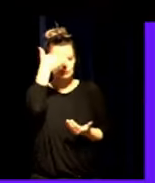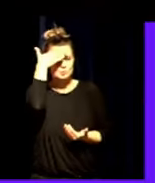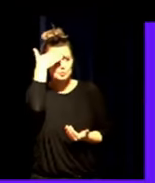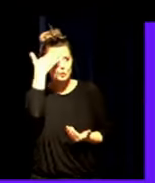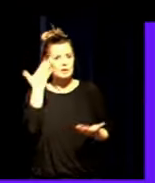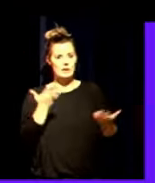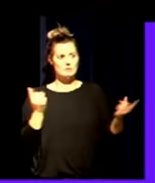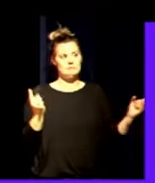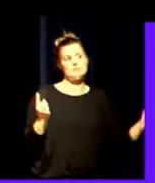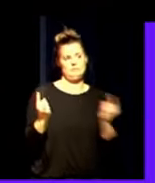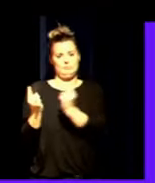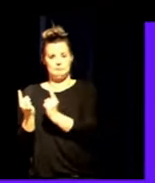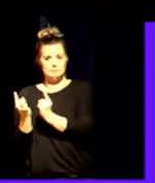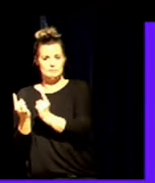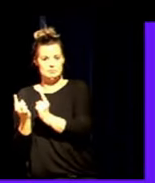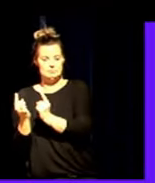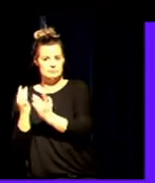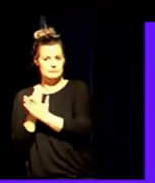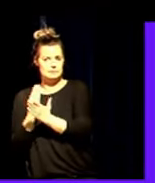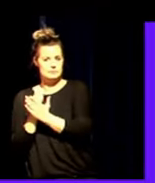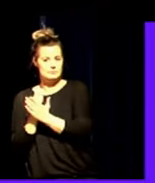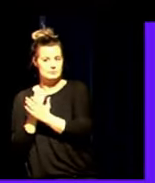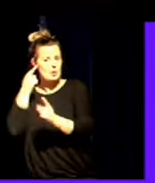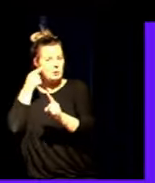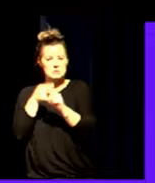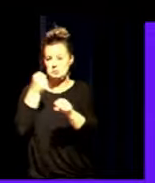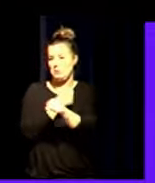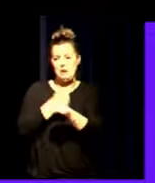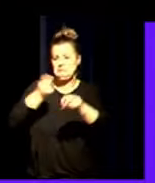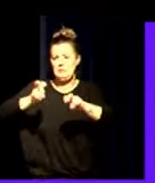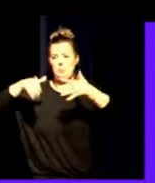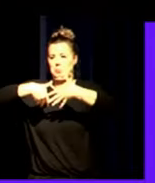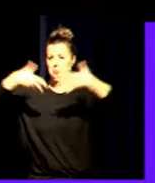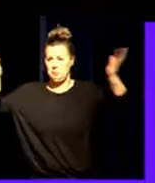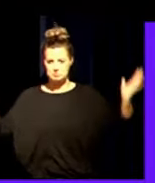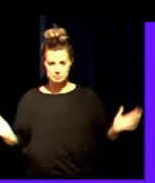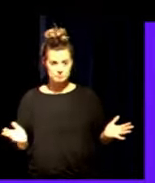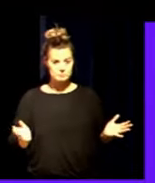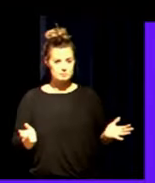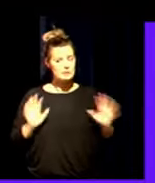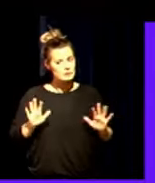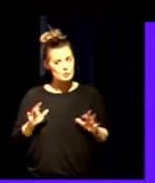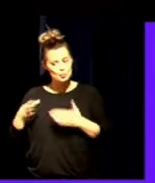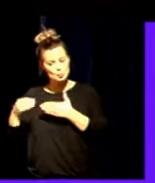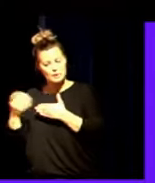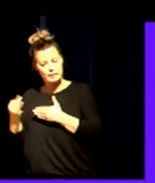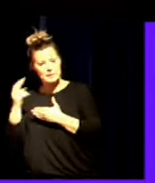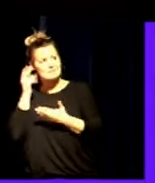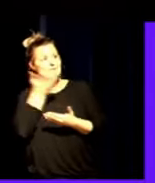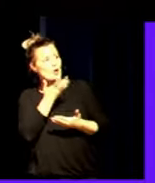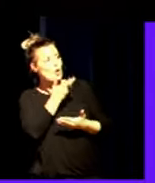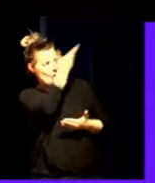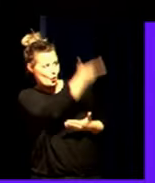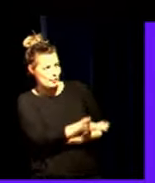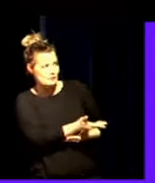de alumnos para trabajar no sé qué tema. Reconocibles por los usuarios y sobre todo